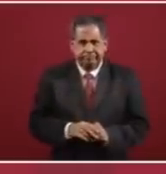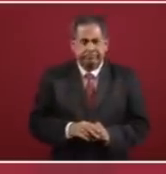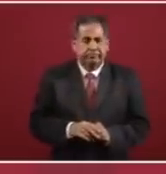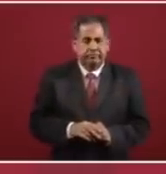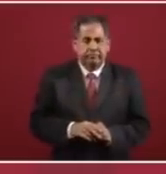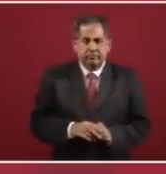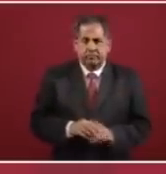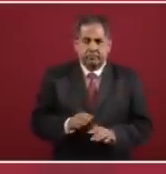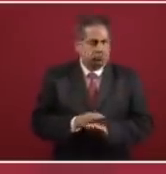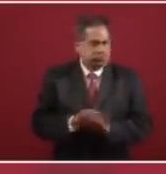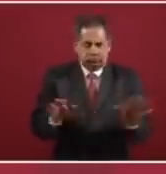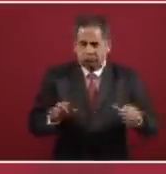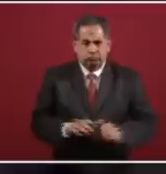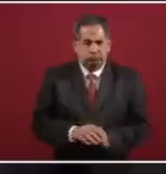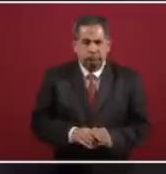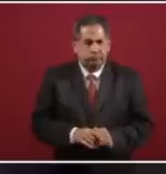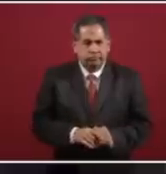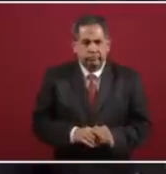como decía